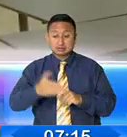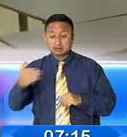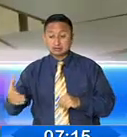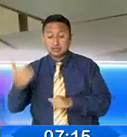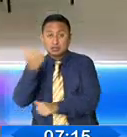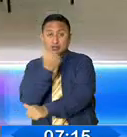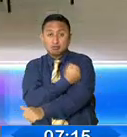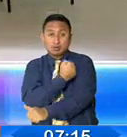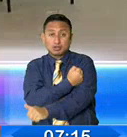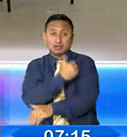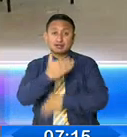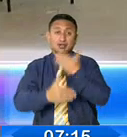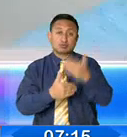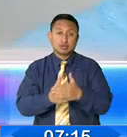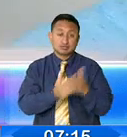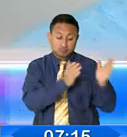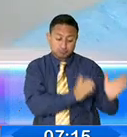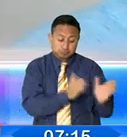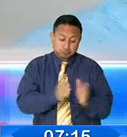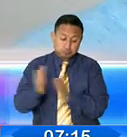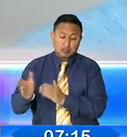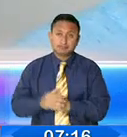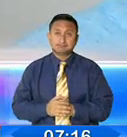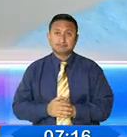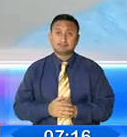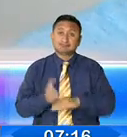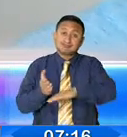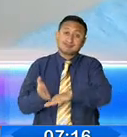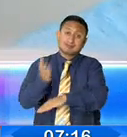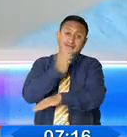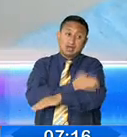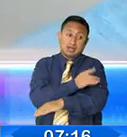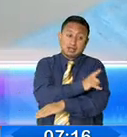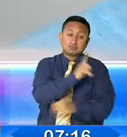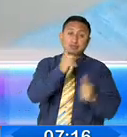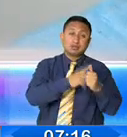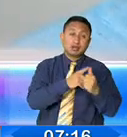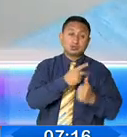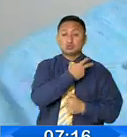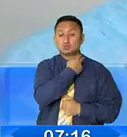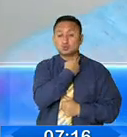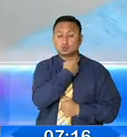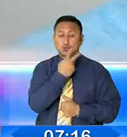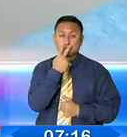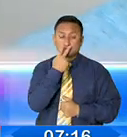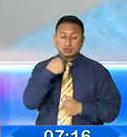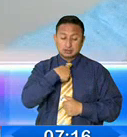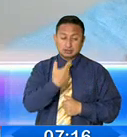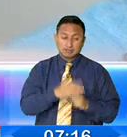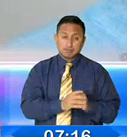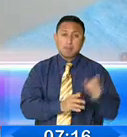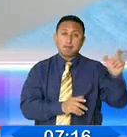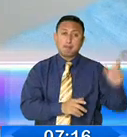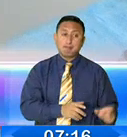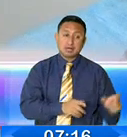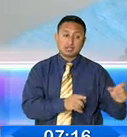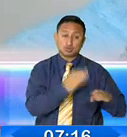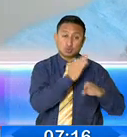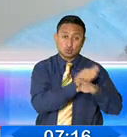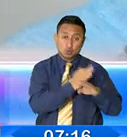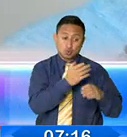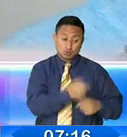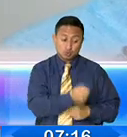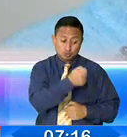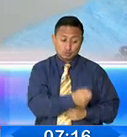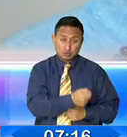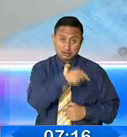y posvacunación. Prevacunación, se toman los signos vitales, se ha corroborado que la persona tenga el turno, vacunación,